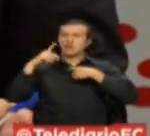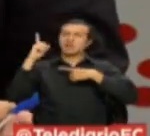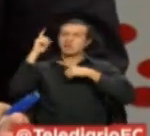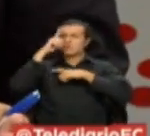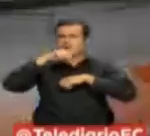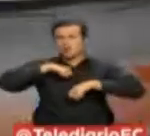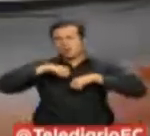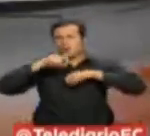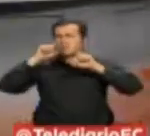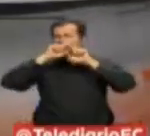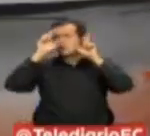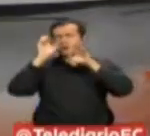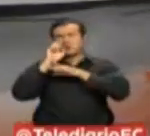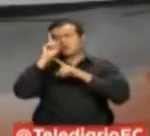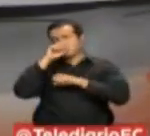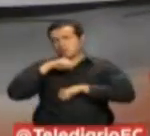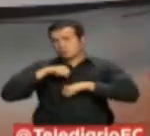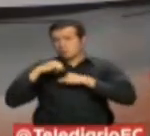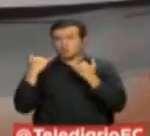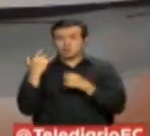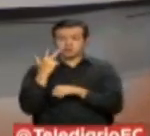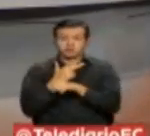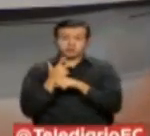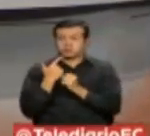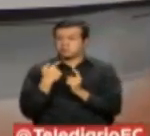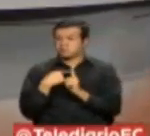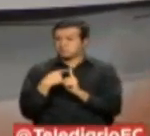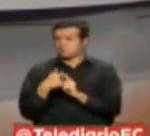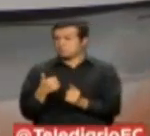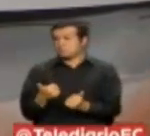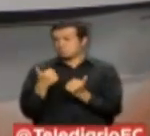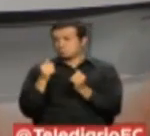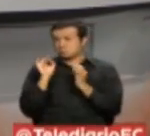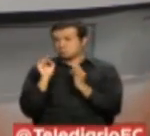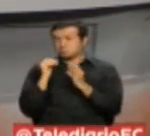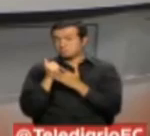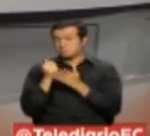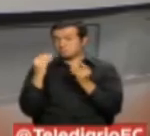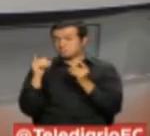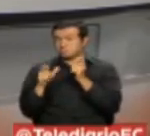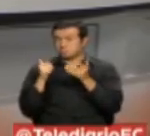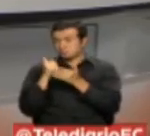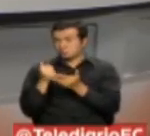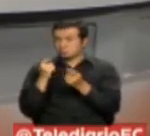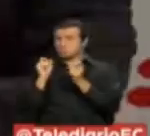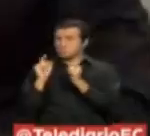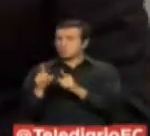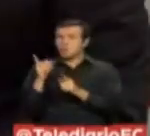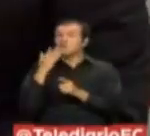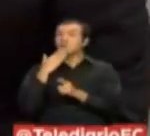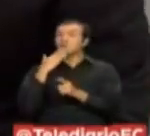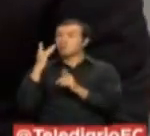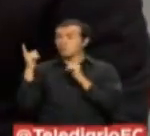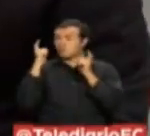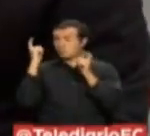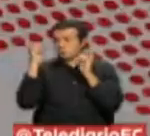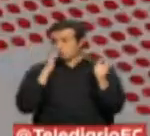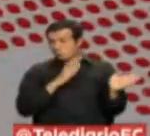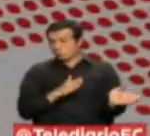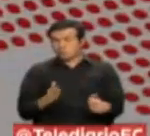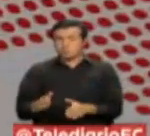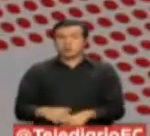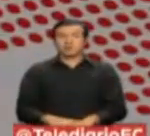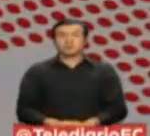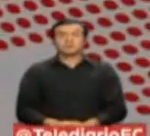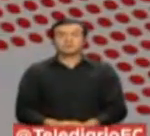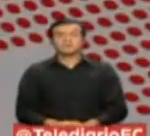hacer empresas en el Ecuador. Ahora que se haga en 3 horas... parecería que beneficia a mucha gente. La pregunta es cómo mantener control sobre ello.